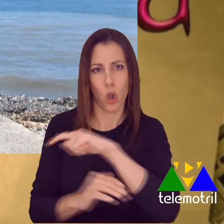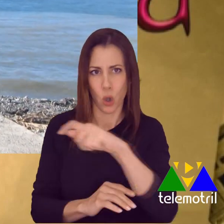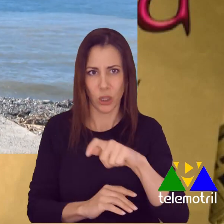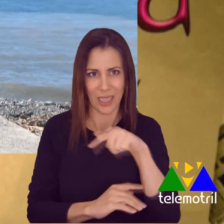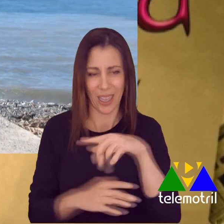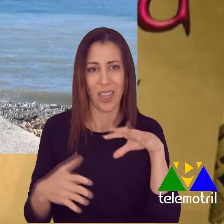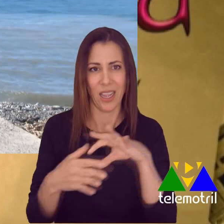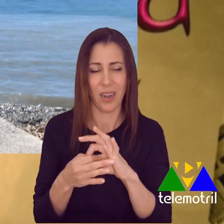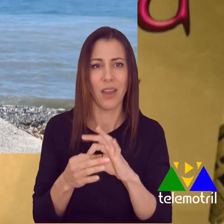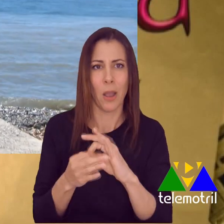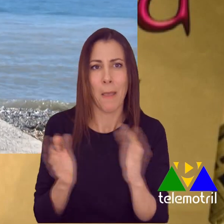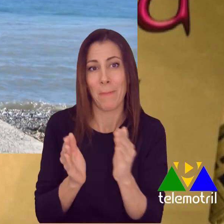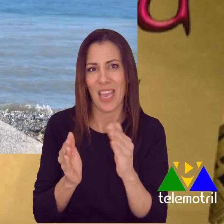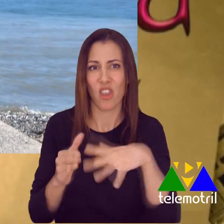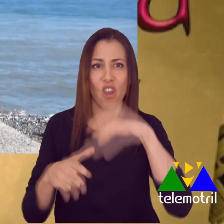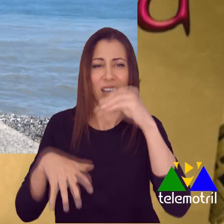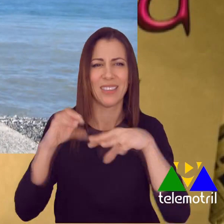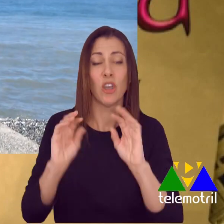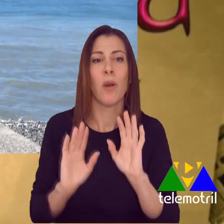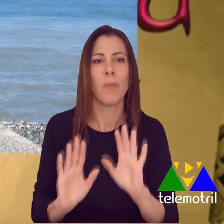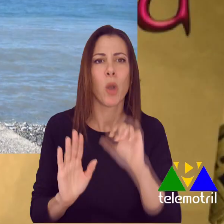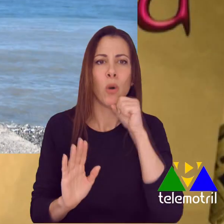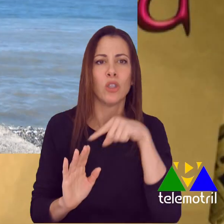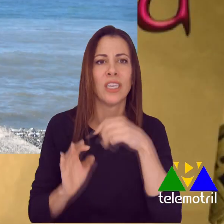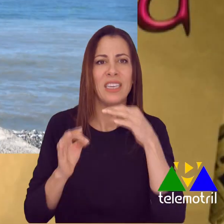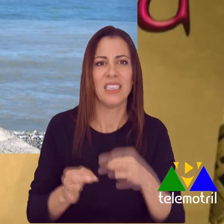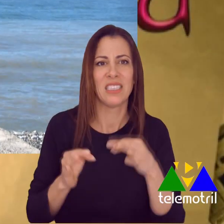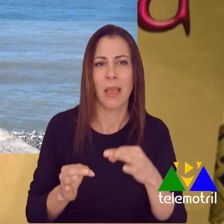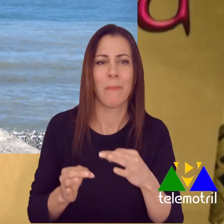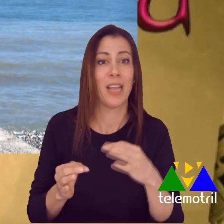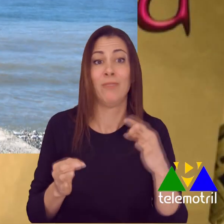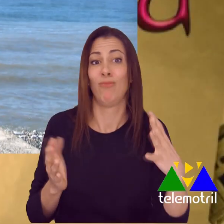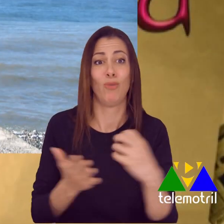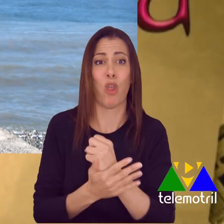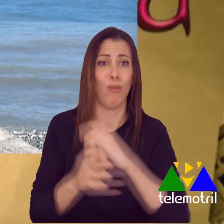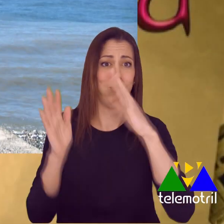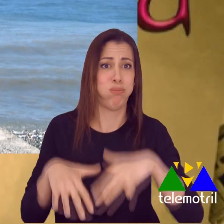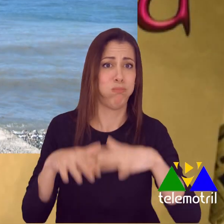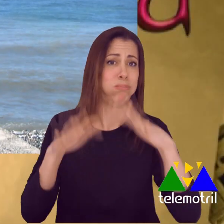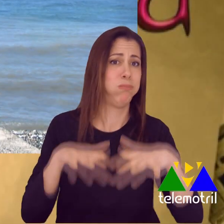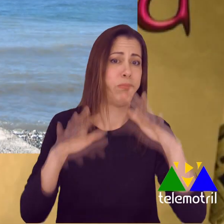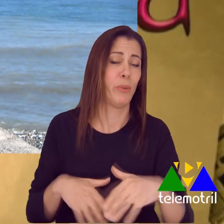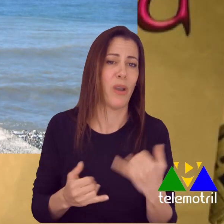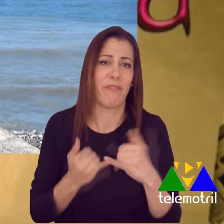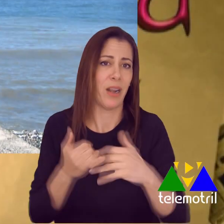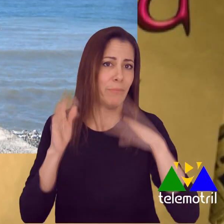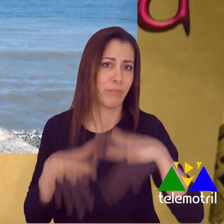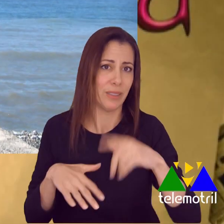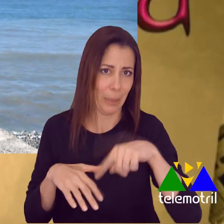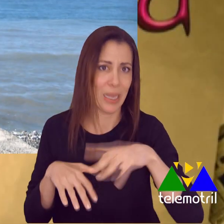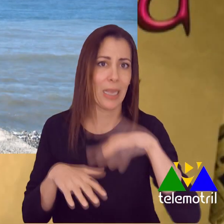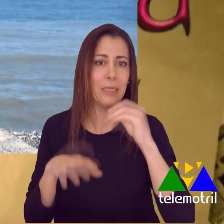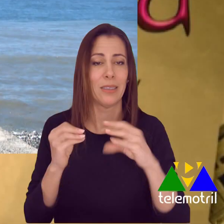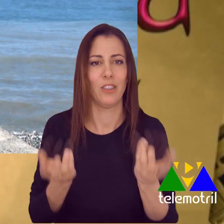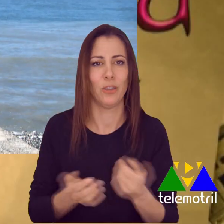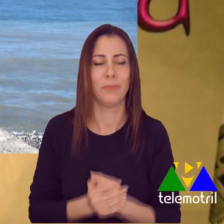siglo XVIII, tuvimos nuestro pequeño castillo, pero como en Motril no hemos dedicado a derribarlo todo, derribamos hasta el castillo. ¿no? Hasta el castillo. Que